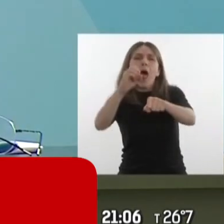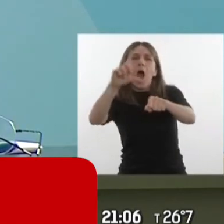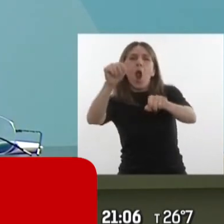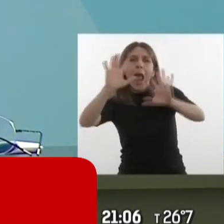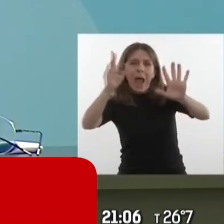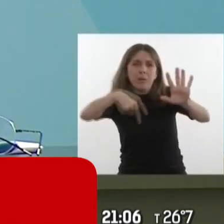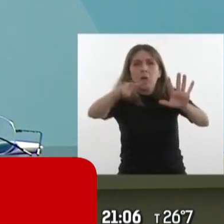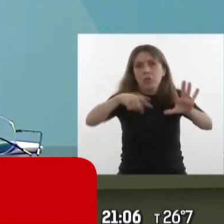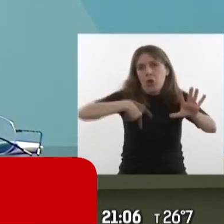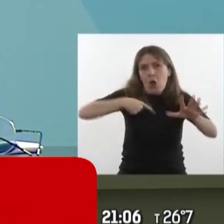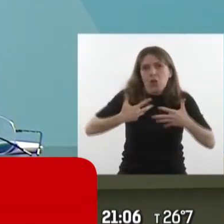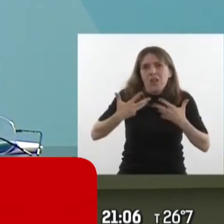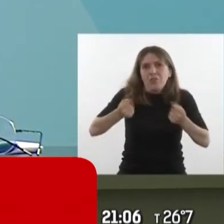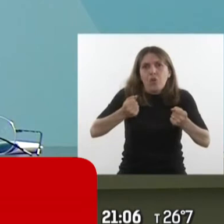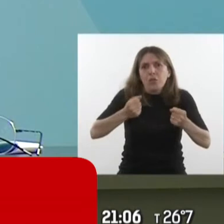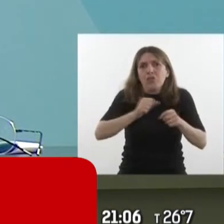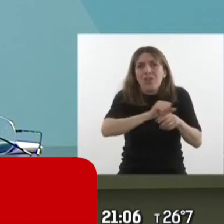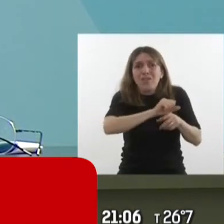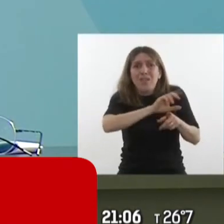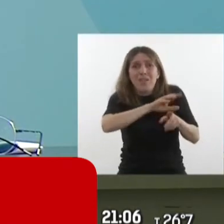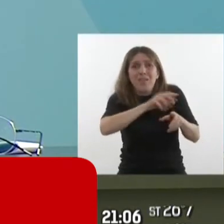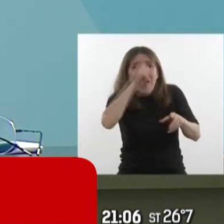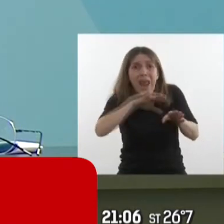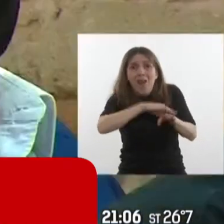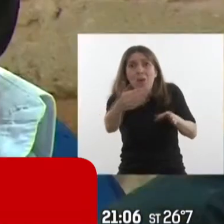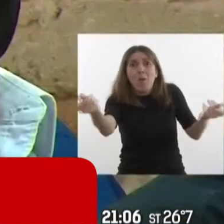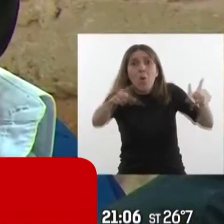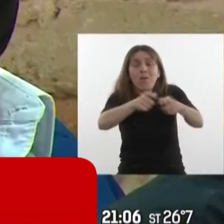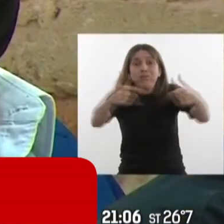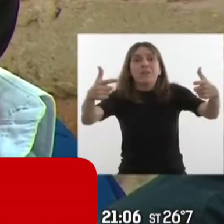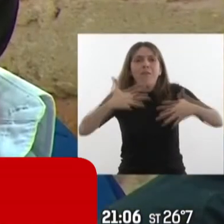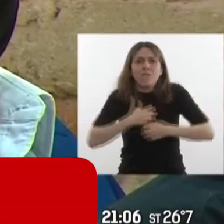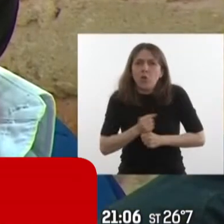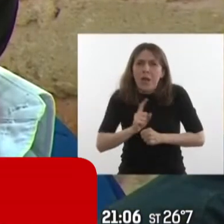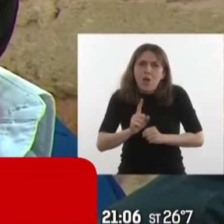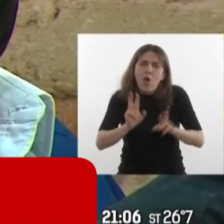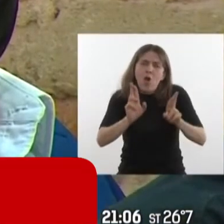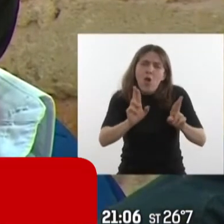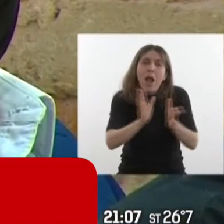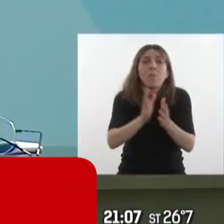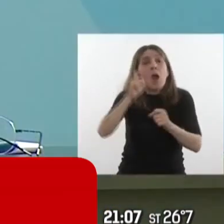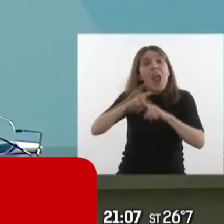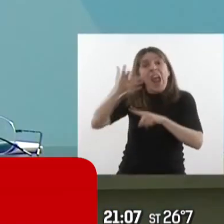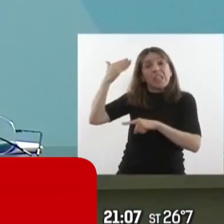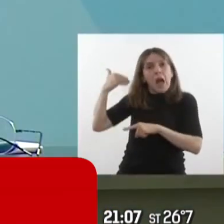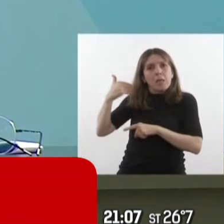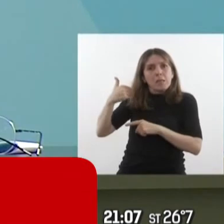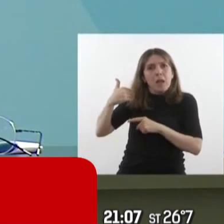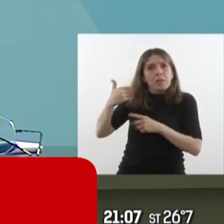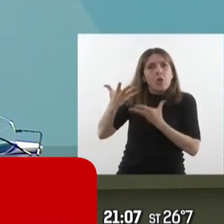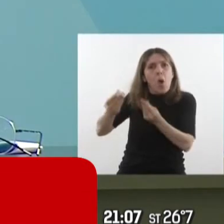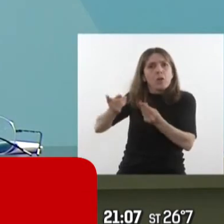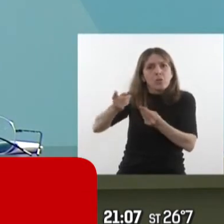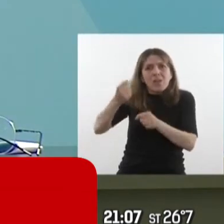haciendo todos por volver a reconstruir un país que otros destruyeron y que ahora